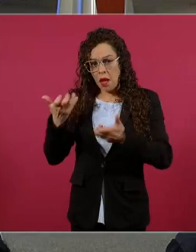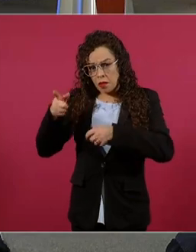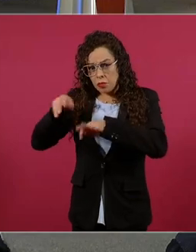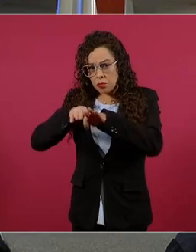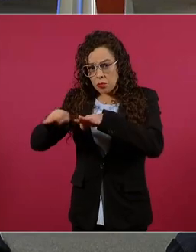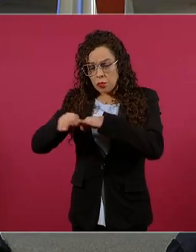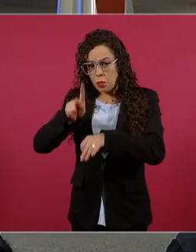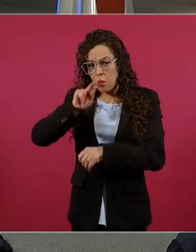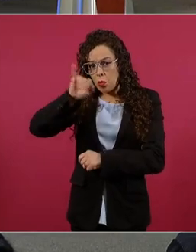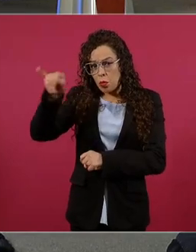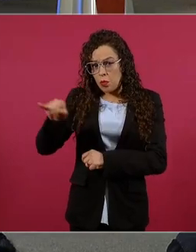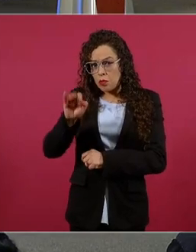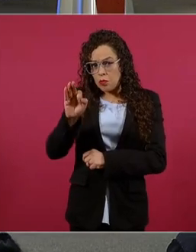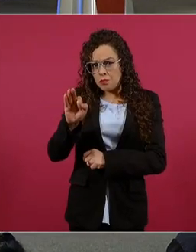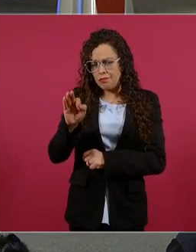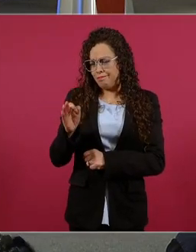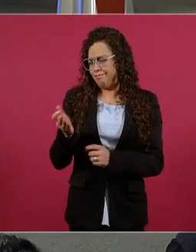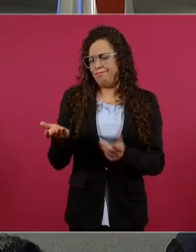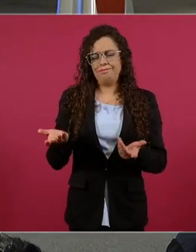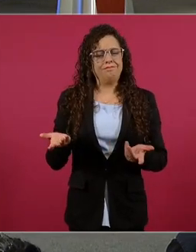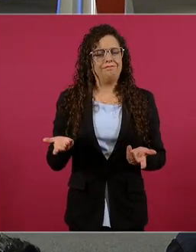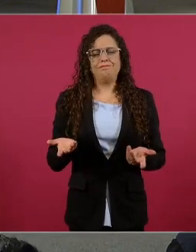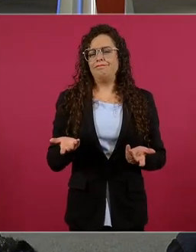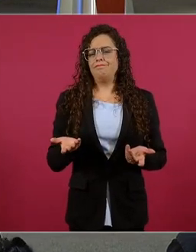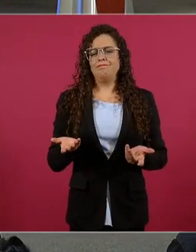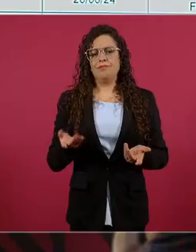¿Para quién trabajan?